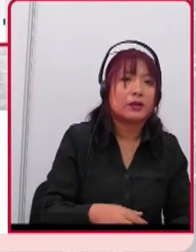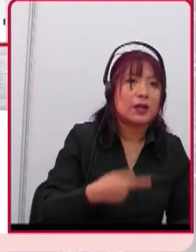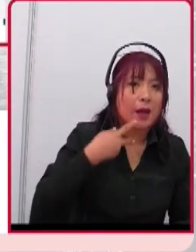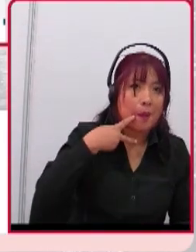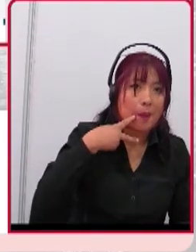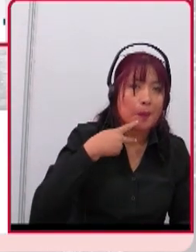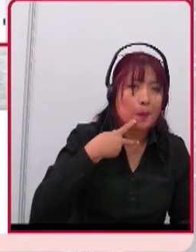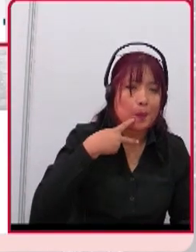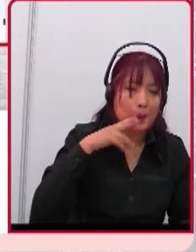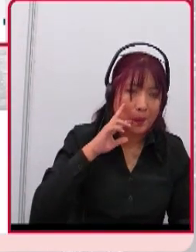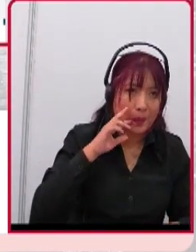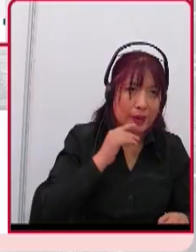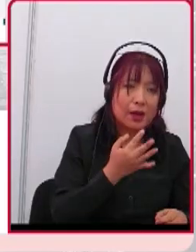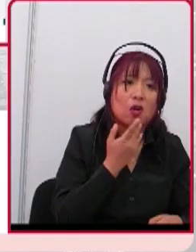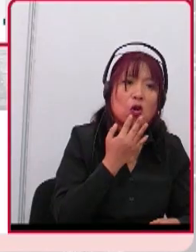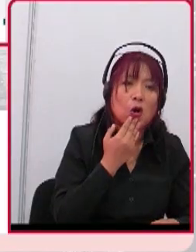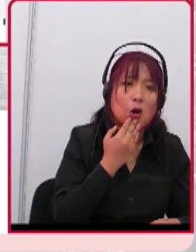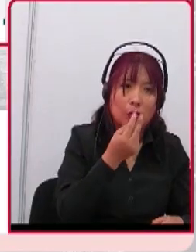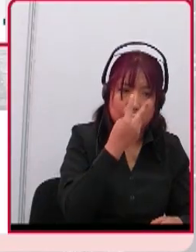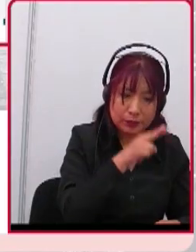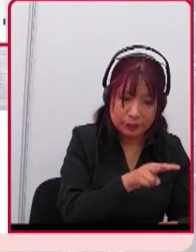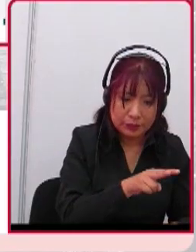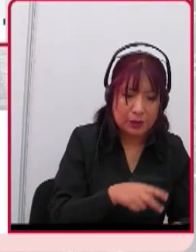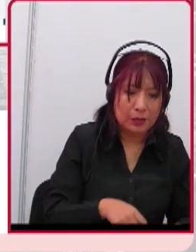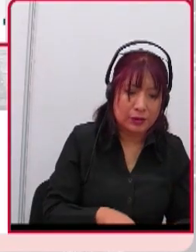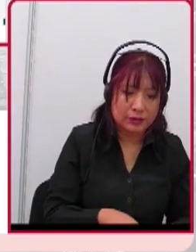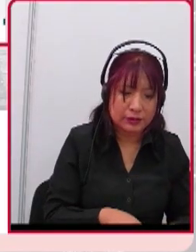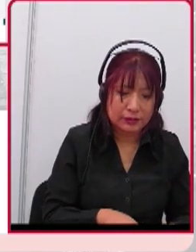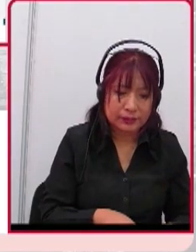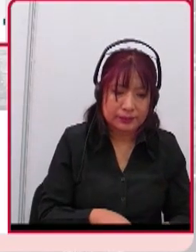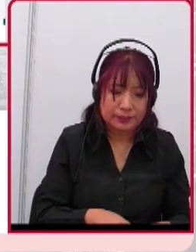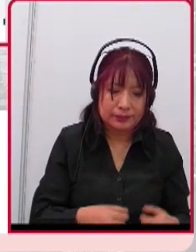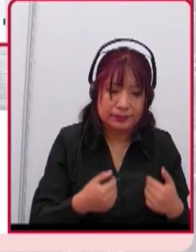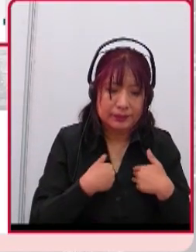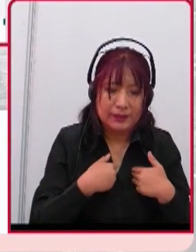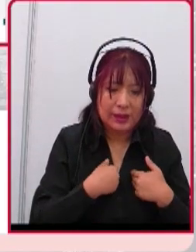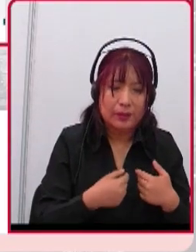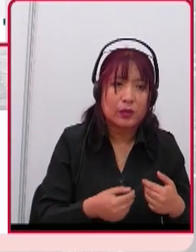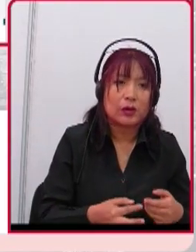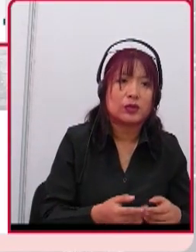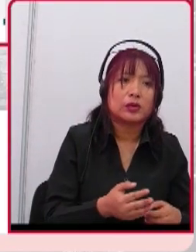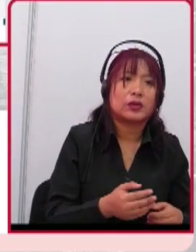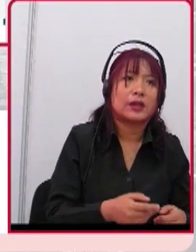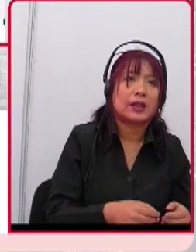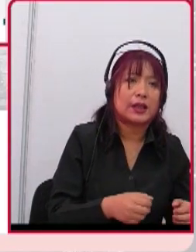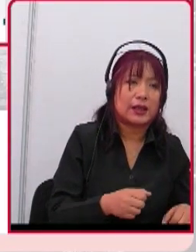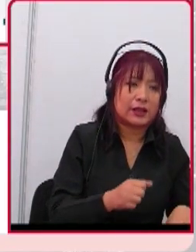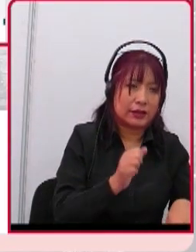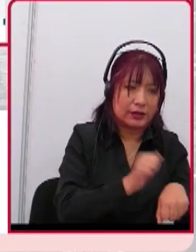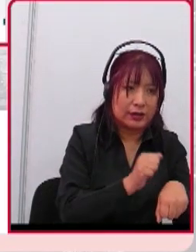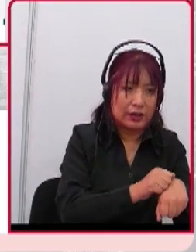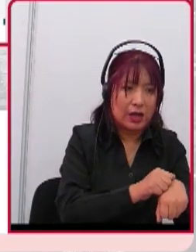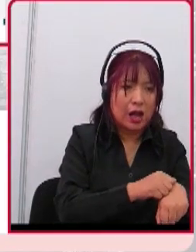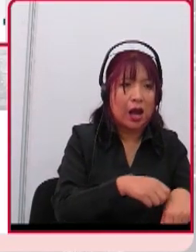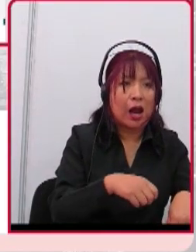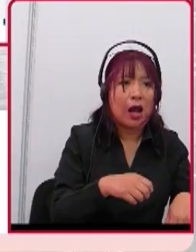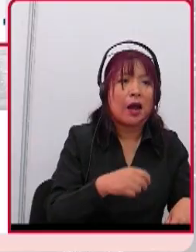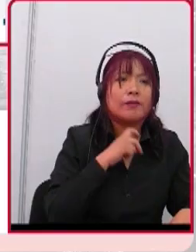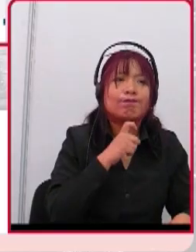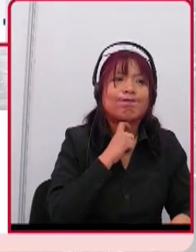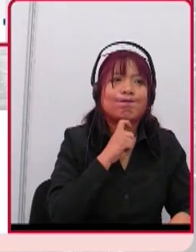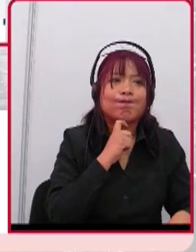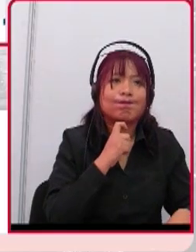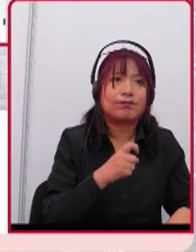estudios holandeses, nos presentan que muchos de estos apartados presentan minerales preciosos, ya sean como el oro y la plata y